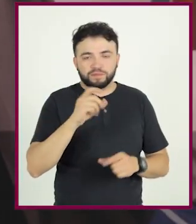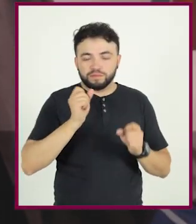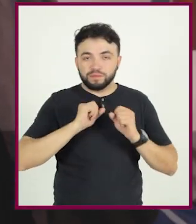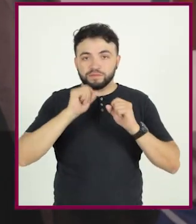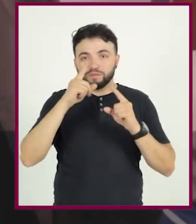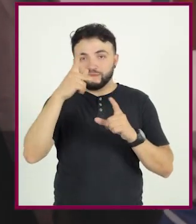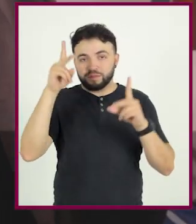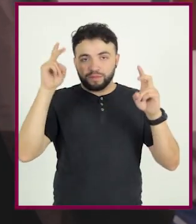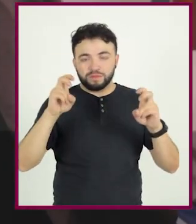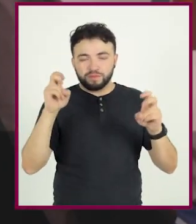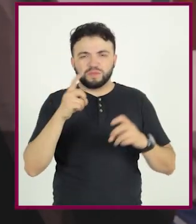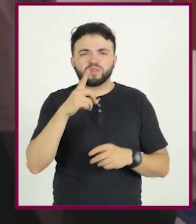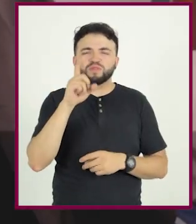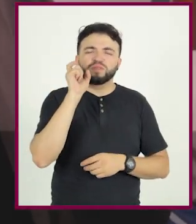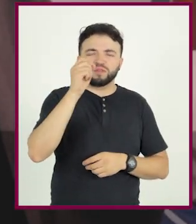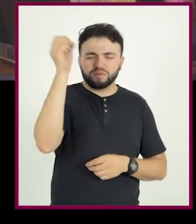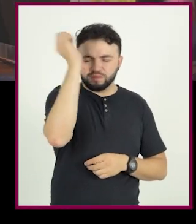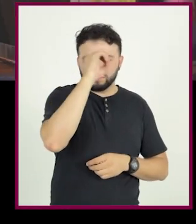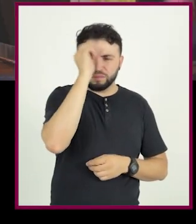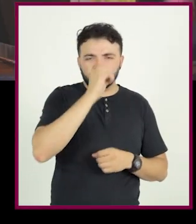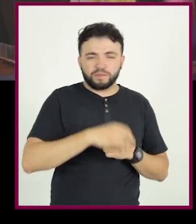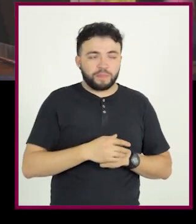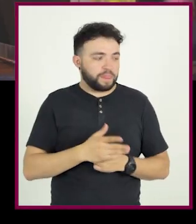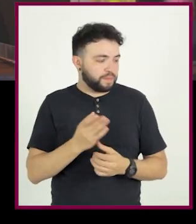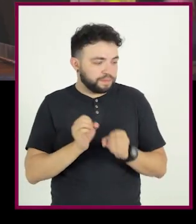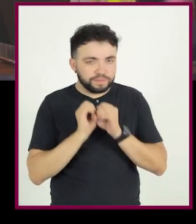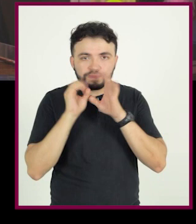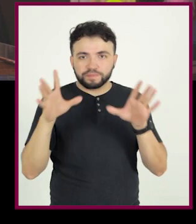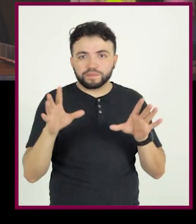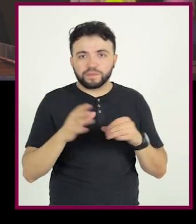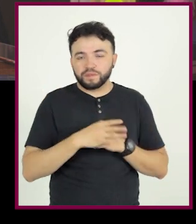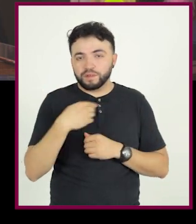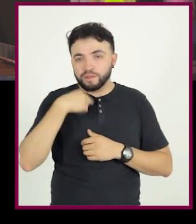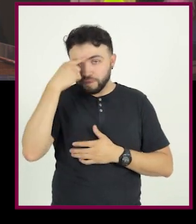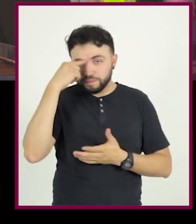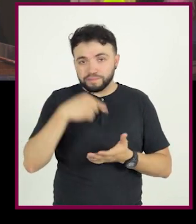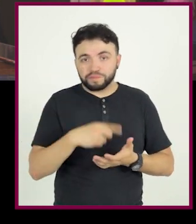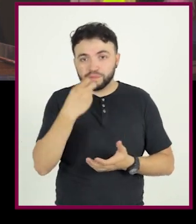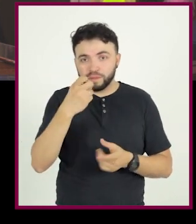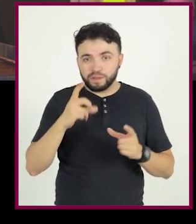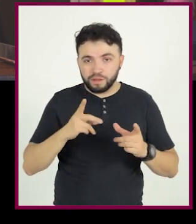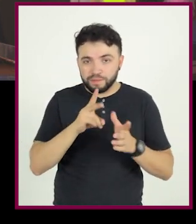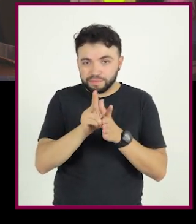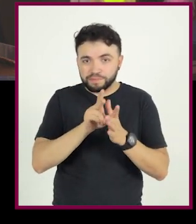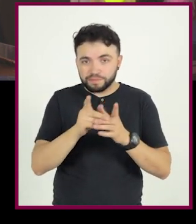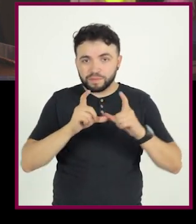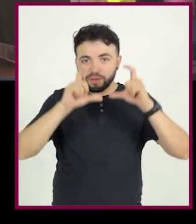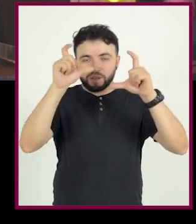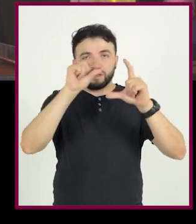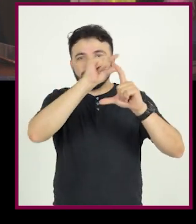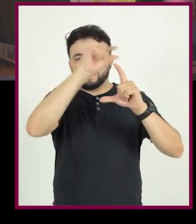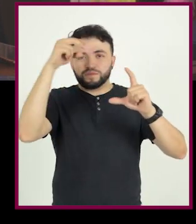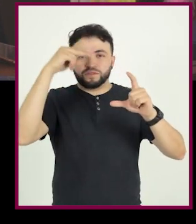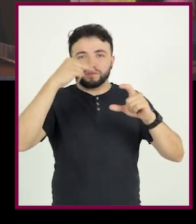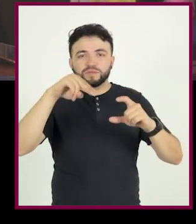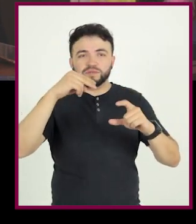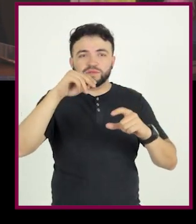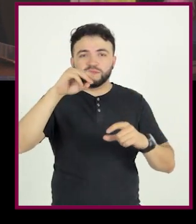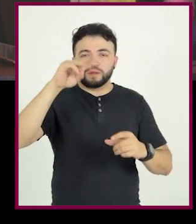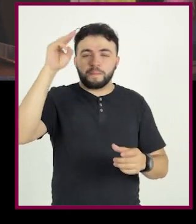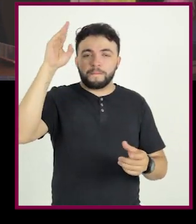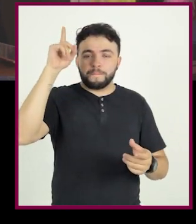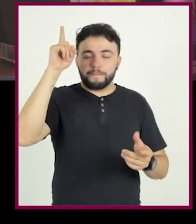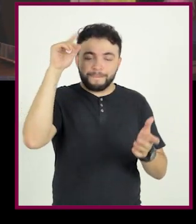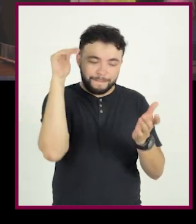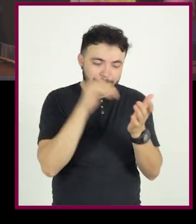Muchas gracias, Ágata, por tu presentación. Es un gran complemento del tema. ¿O tú qué opinas, Itla? Así es, Juanma. De hecho, creo